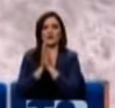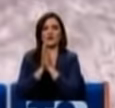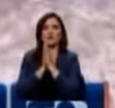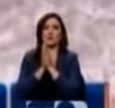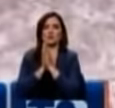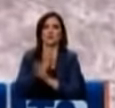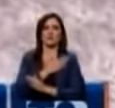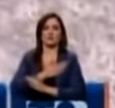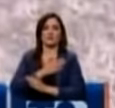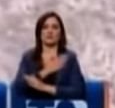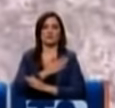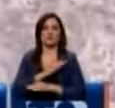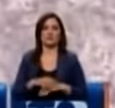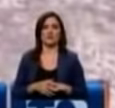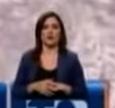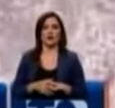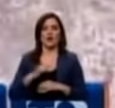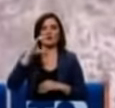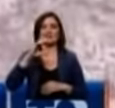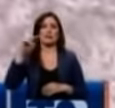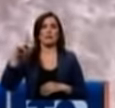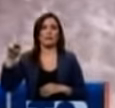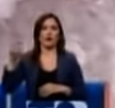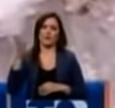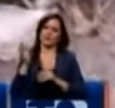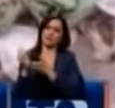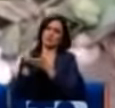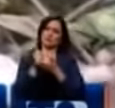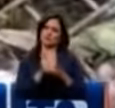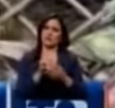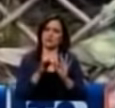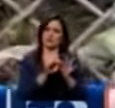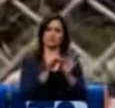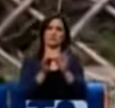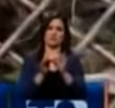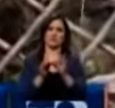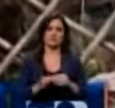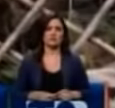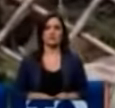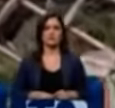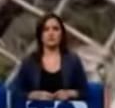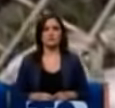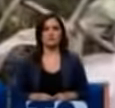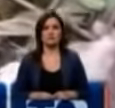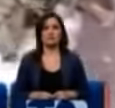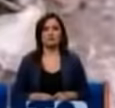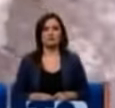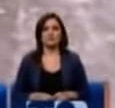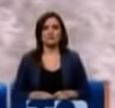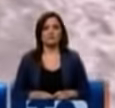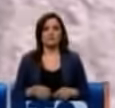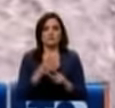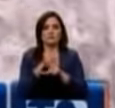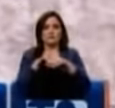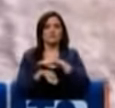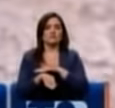que, por favor, siendo obra del Consejo, nos ayude a desentrar nuevamente para poder tener un libre ingreso.